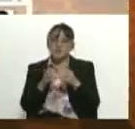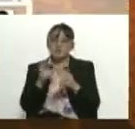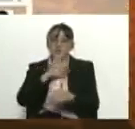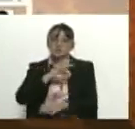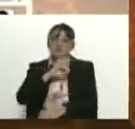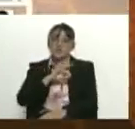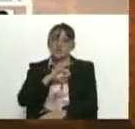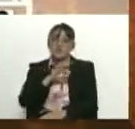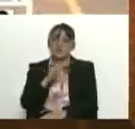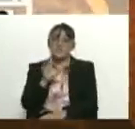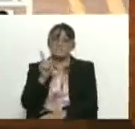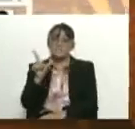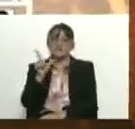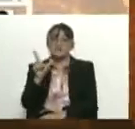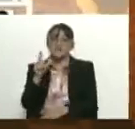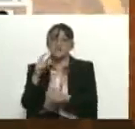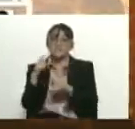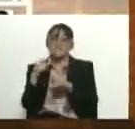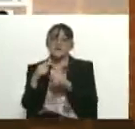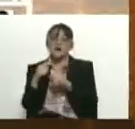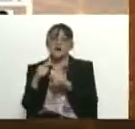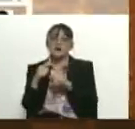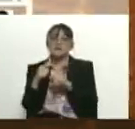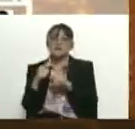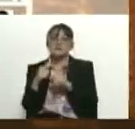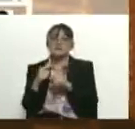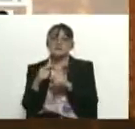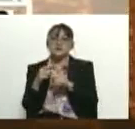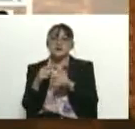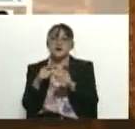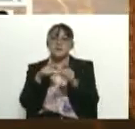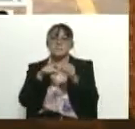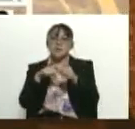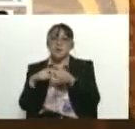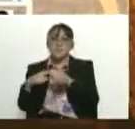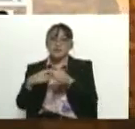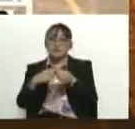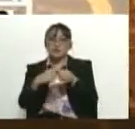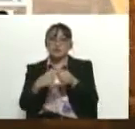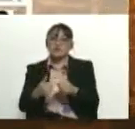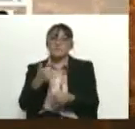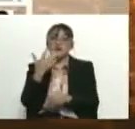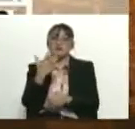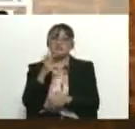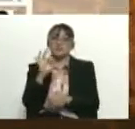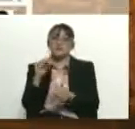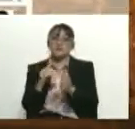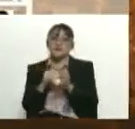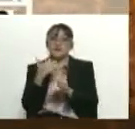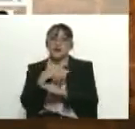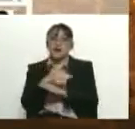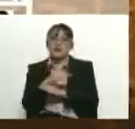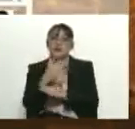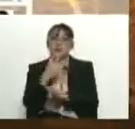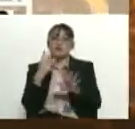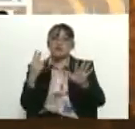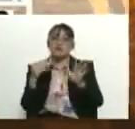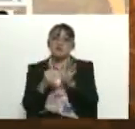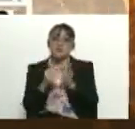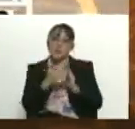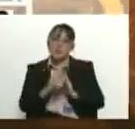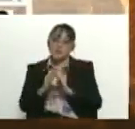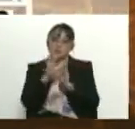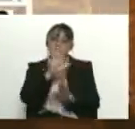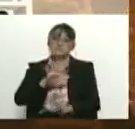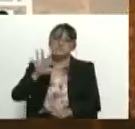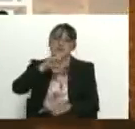socialista Unido de Venezuela y de un gran Polo patriótico que tiene presencia en más de 270,000 calles y 48 comunidades 48.000 comunidades de todo el territorio